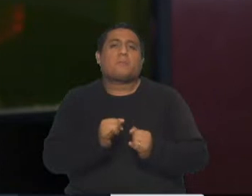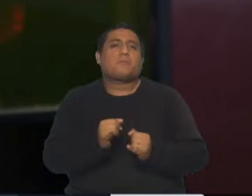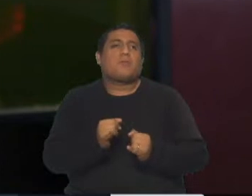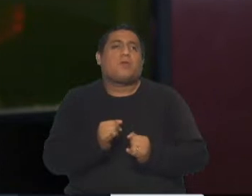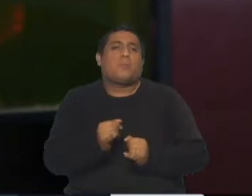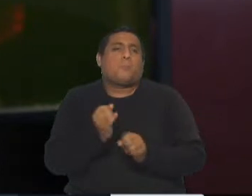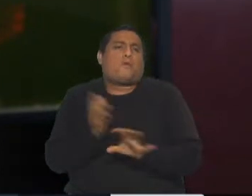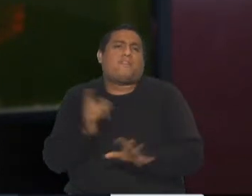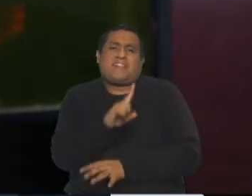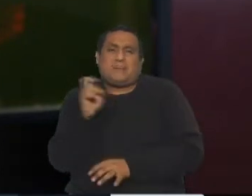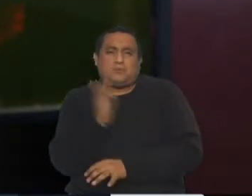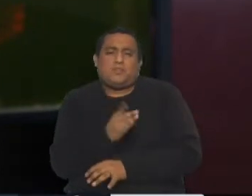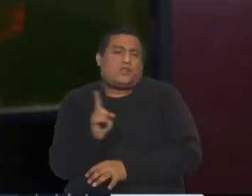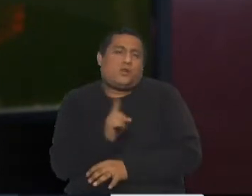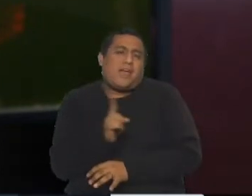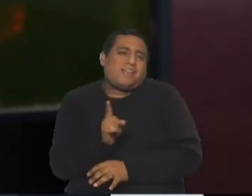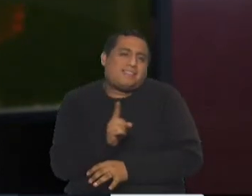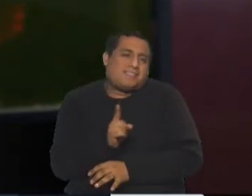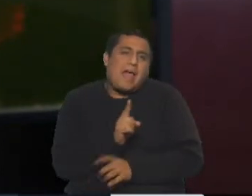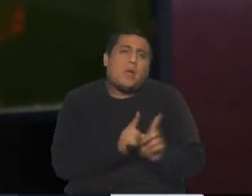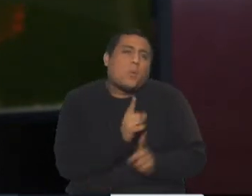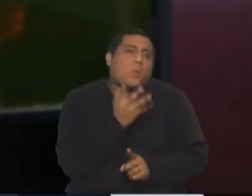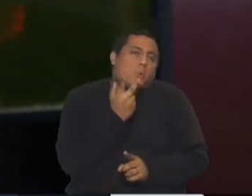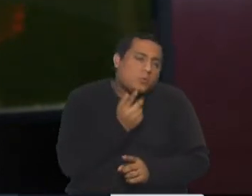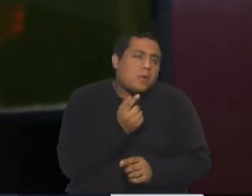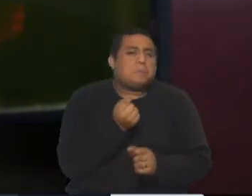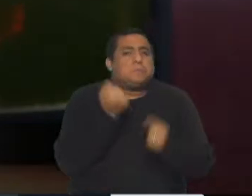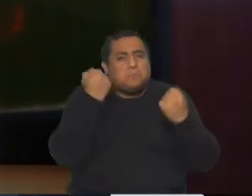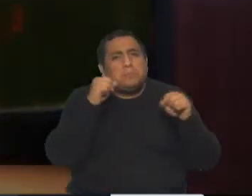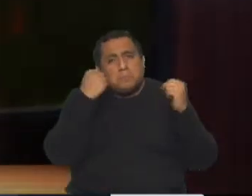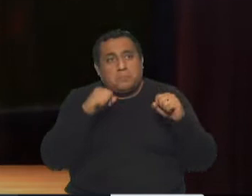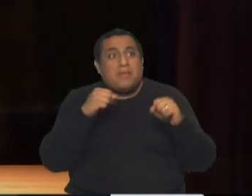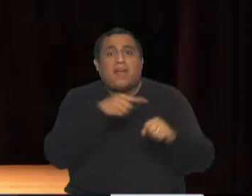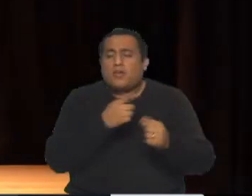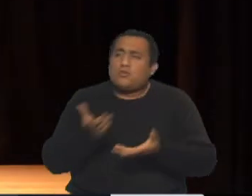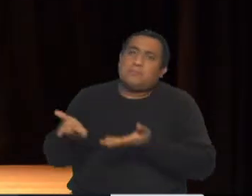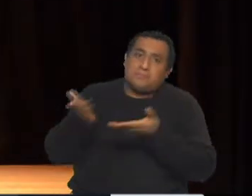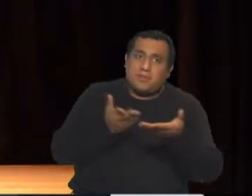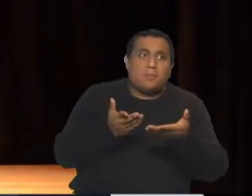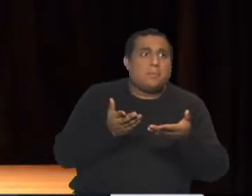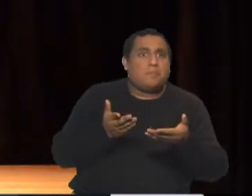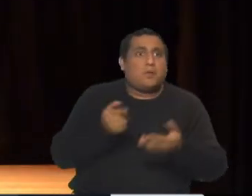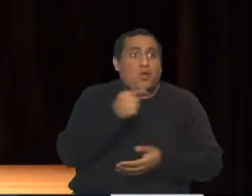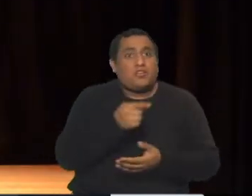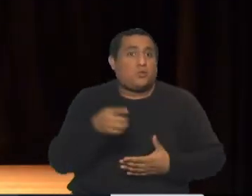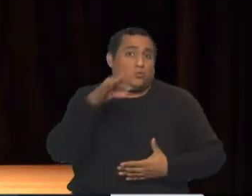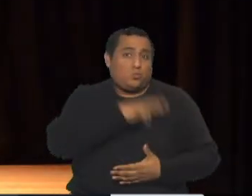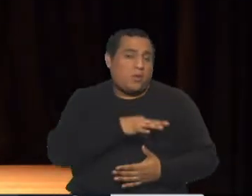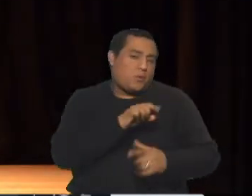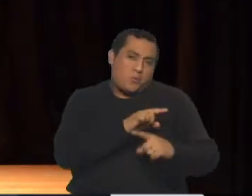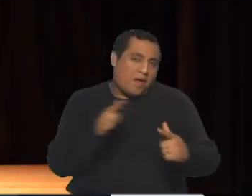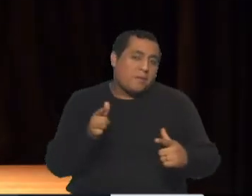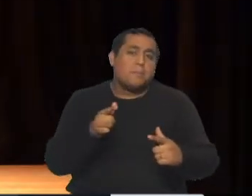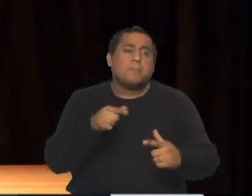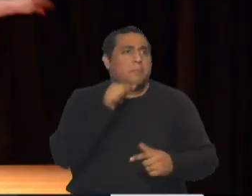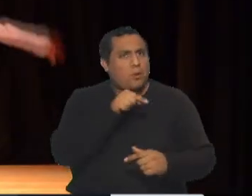100% profesional, sino que es amateur, porque ellos no reciben, o sea, no perciben un sueldo, pero el nivel que estamos teniendo es